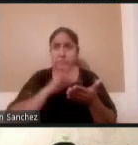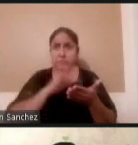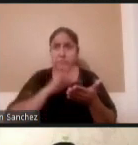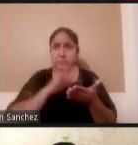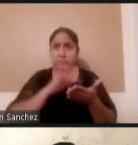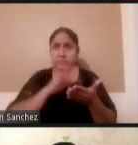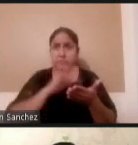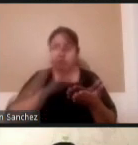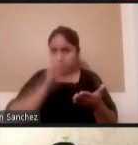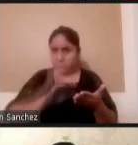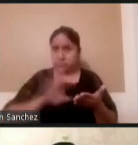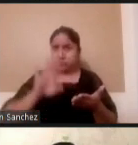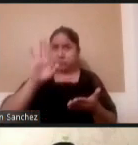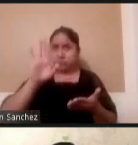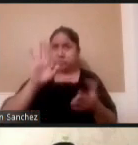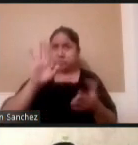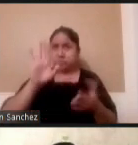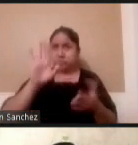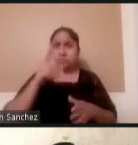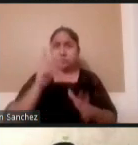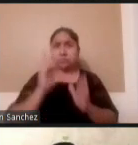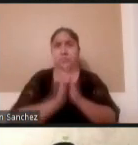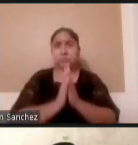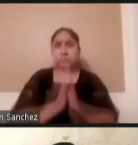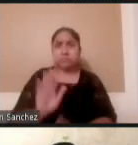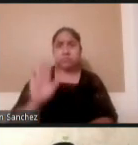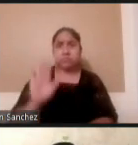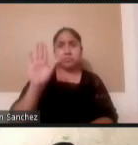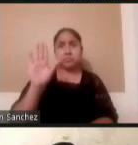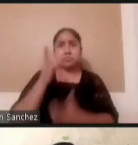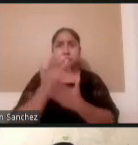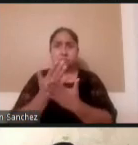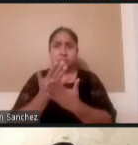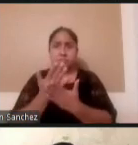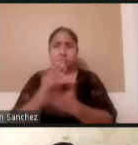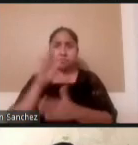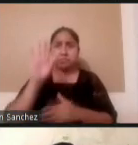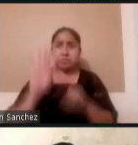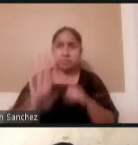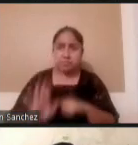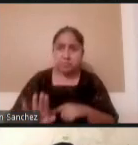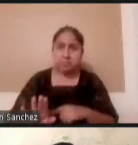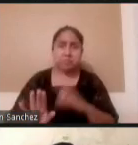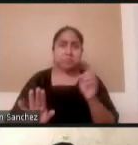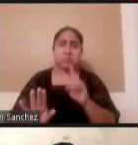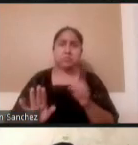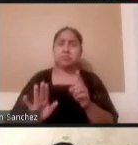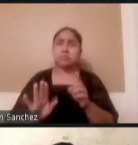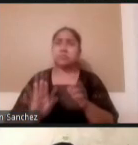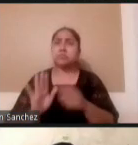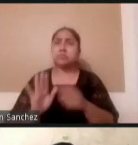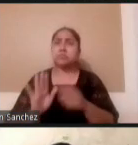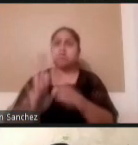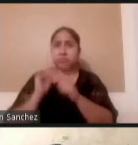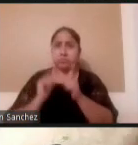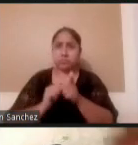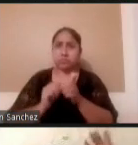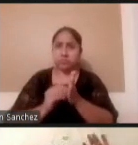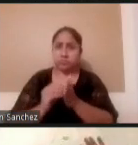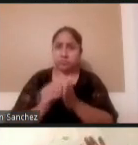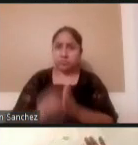levantando su mano, y les voy a pedir que mantengan la mano levantada hasta en tanto contemos correctamente. Adelante, por favor.